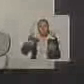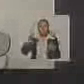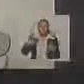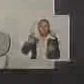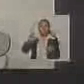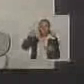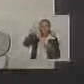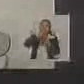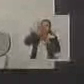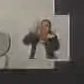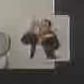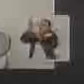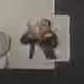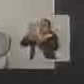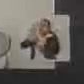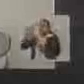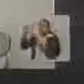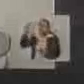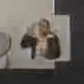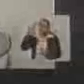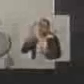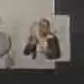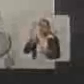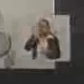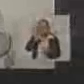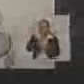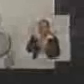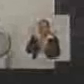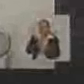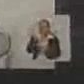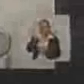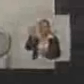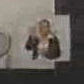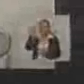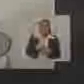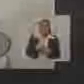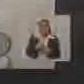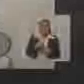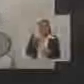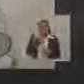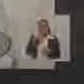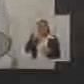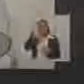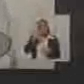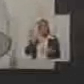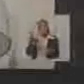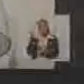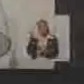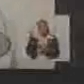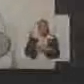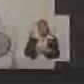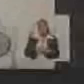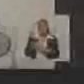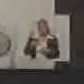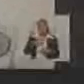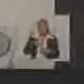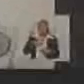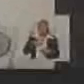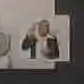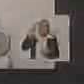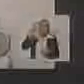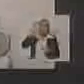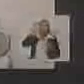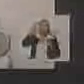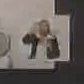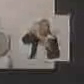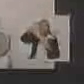visité durante esta campaña. Quiero invitarte a realizar un cambio y me da gusto escuchar las propuestas de los